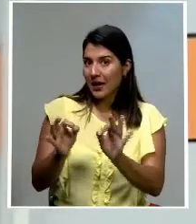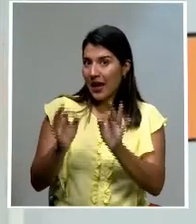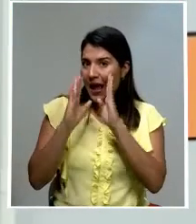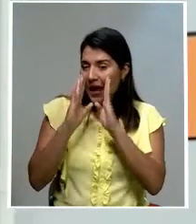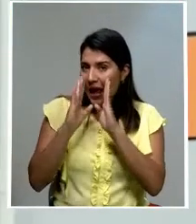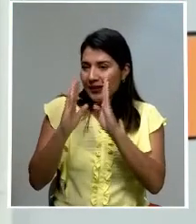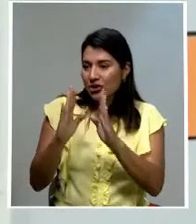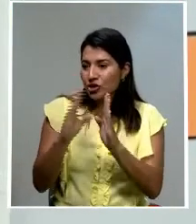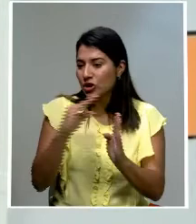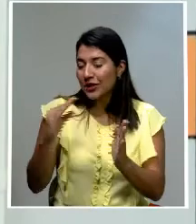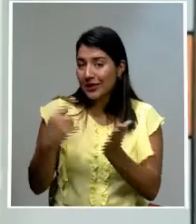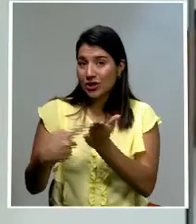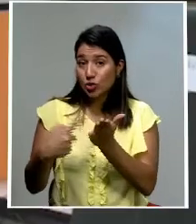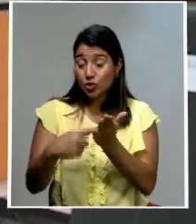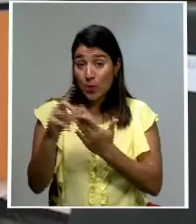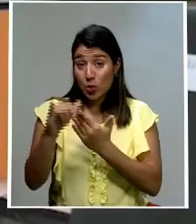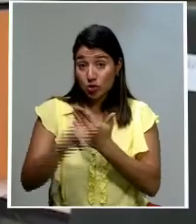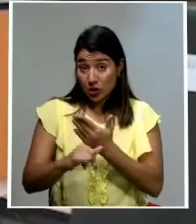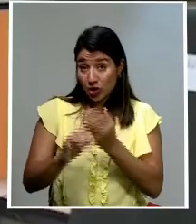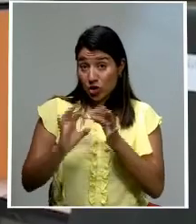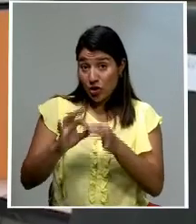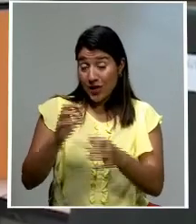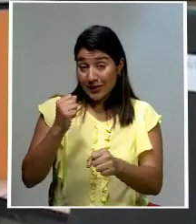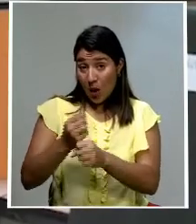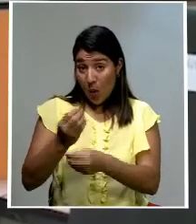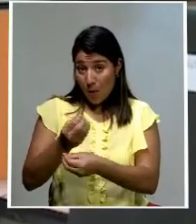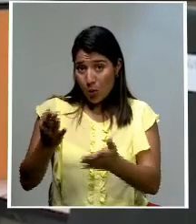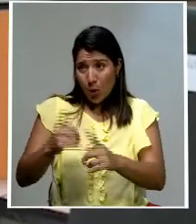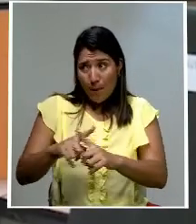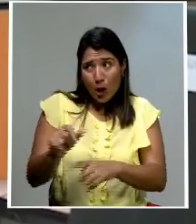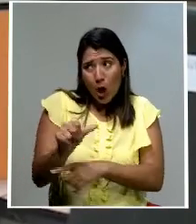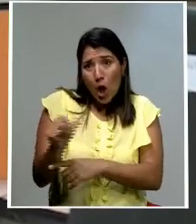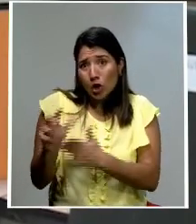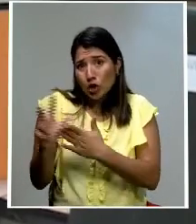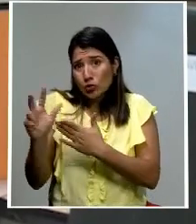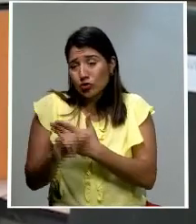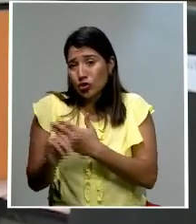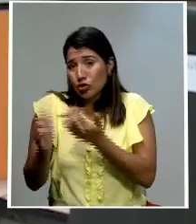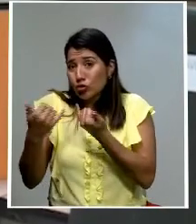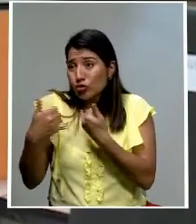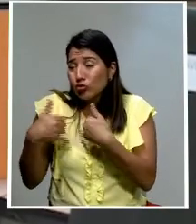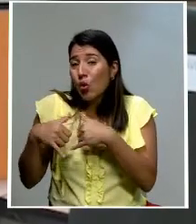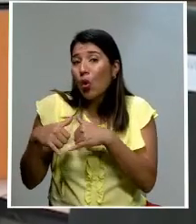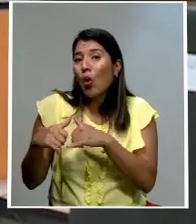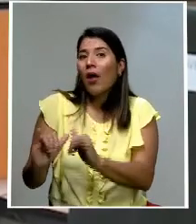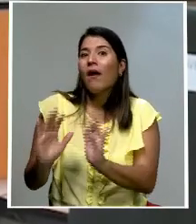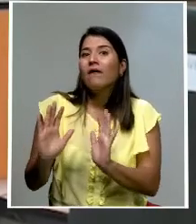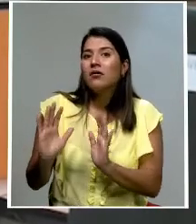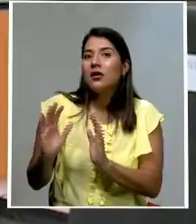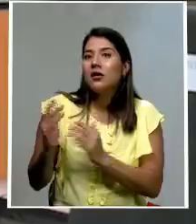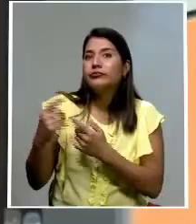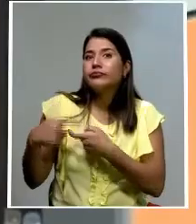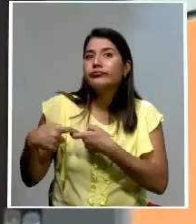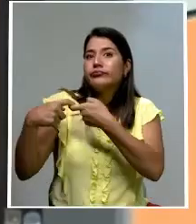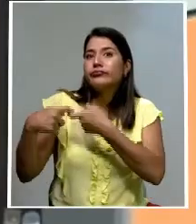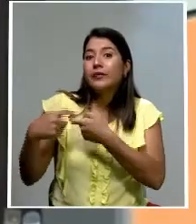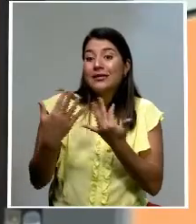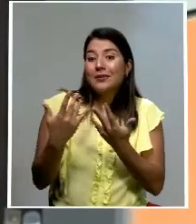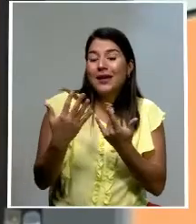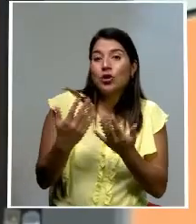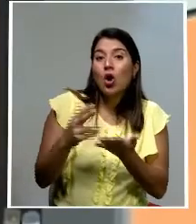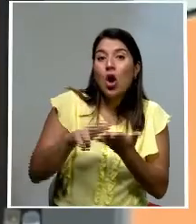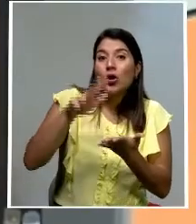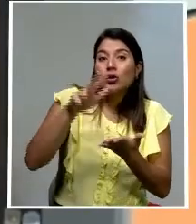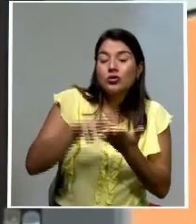público? Pero los demás se mantienen pues al margen mientras se resuelve el tema de empleo